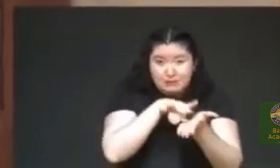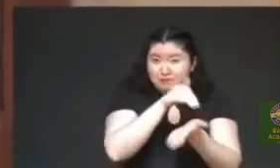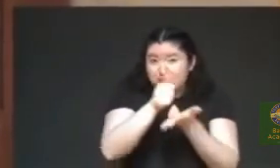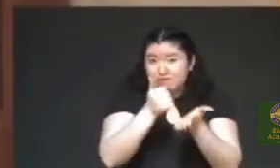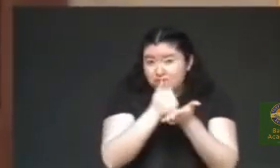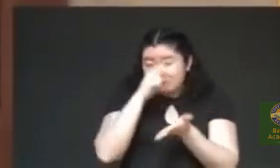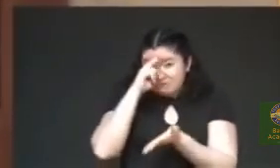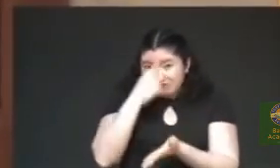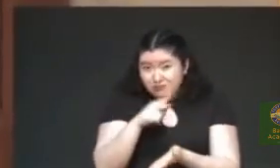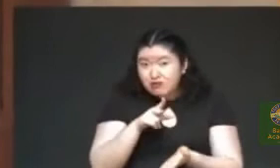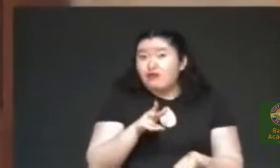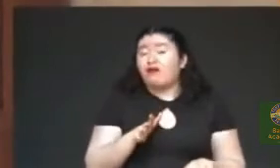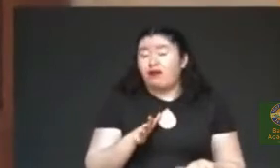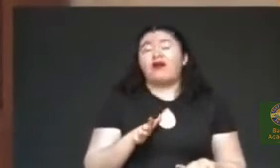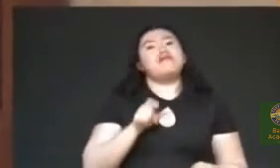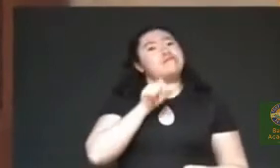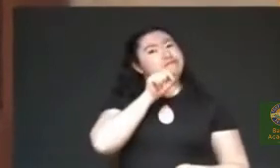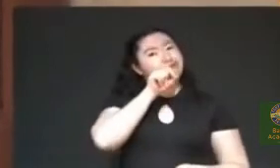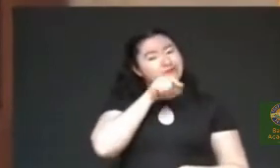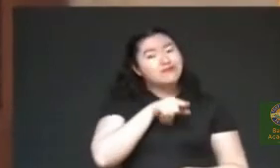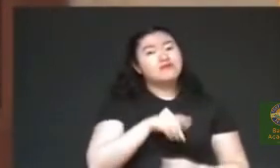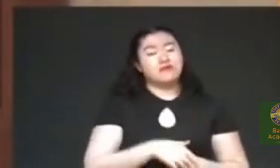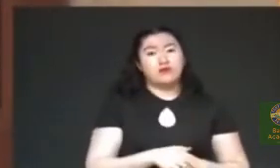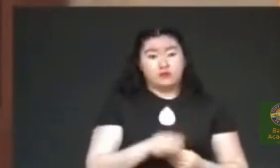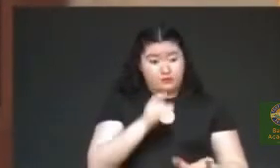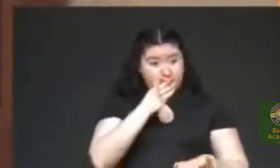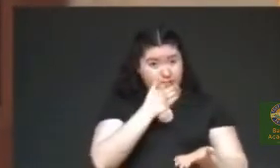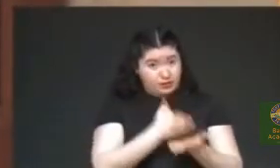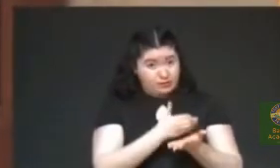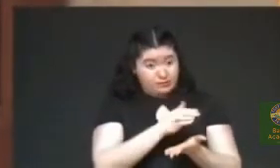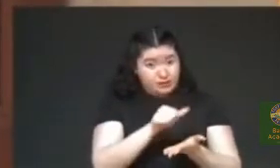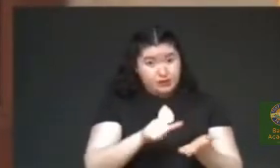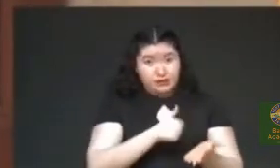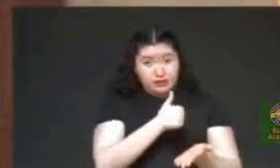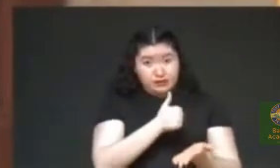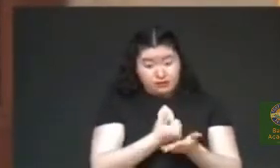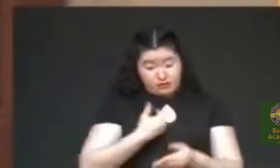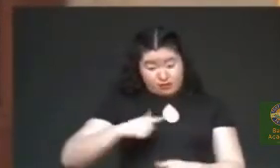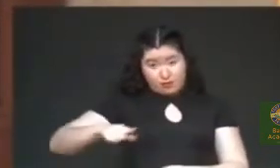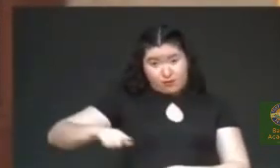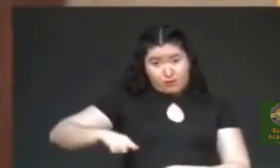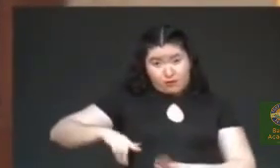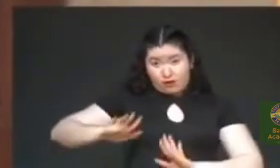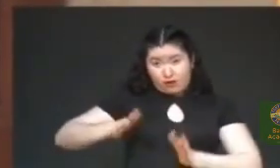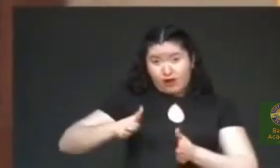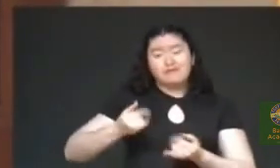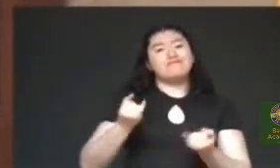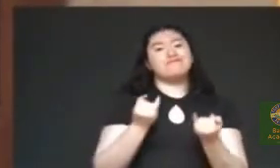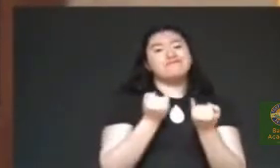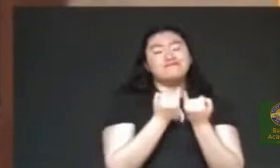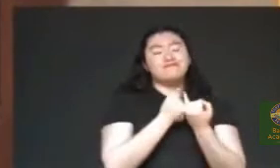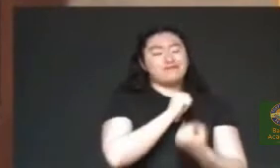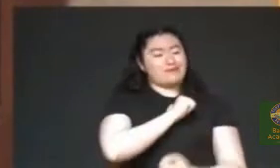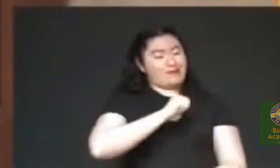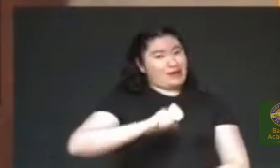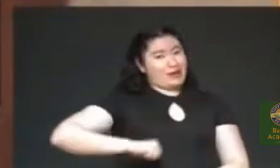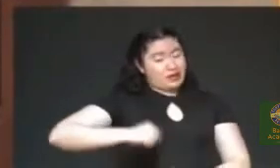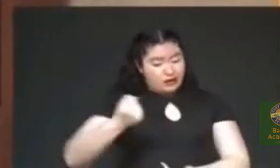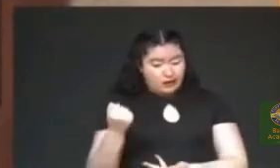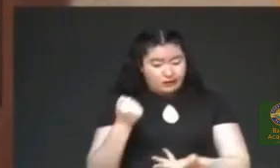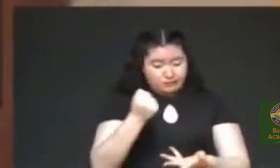que hace el gobierno central, también las alcaldías se han invertido en las escuelas. Son 2,190 millones de pesos, además de